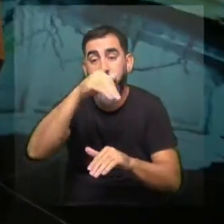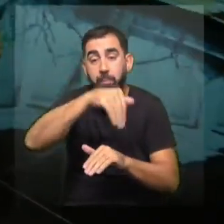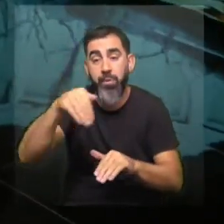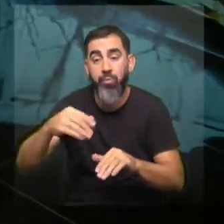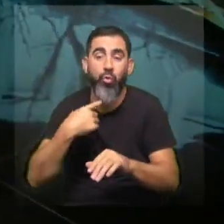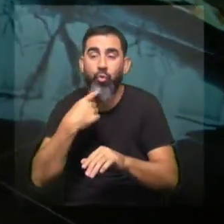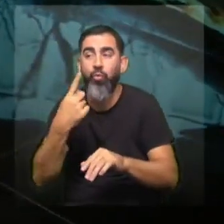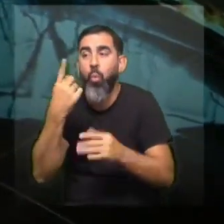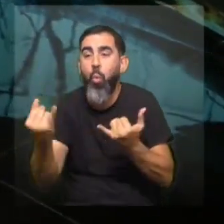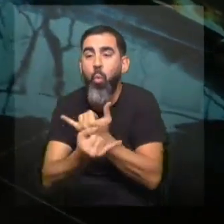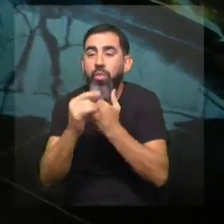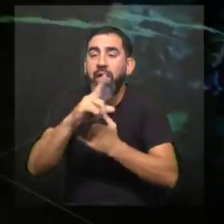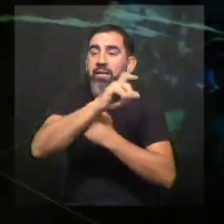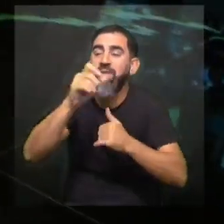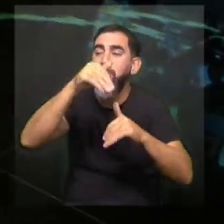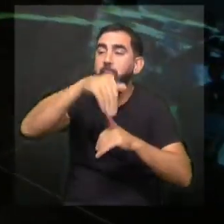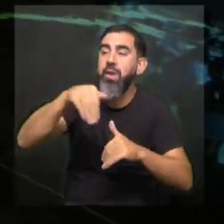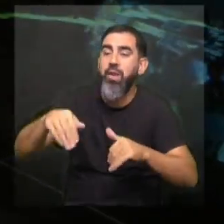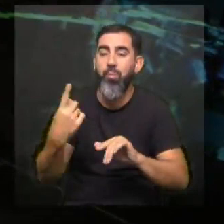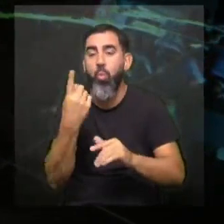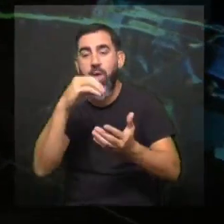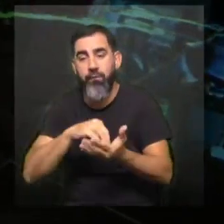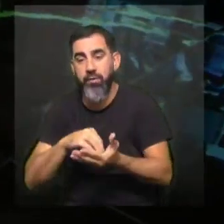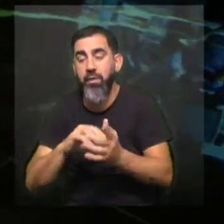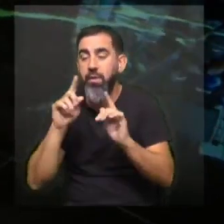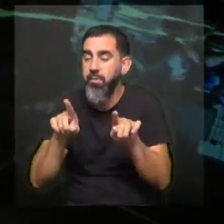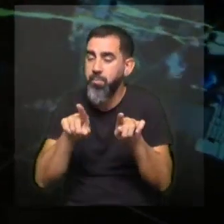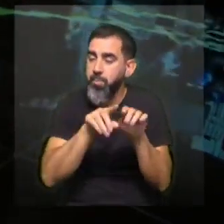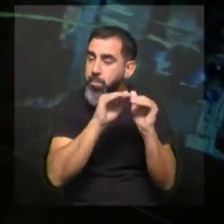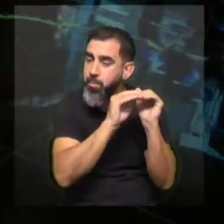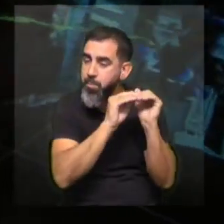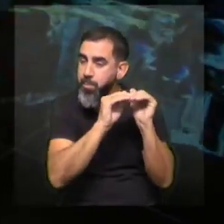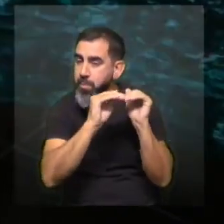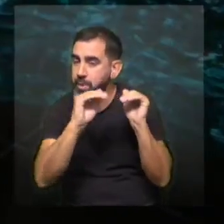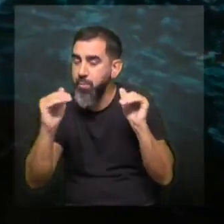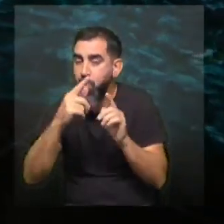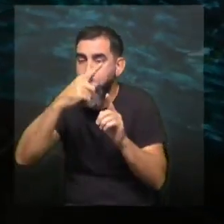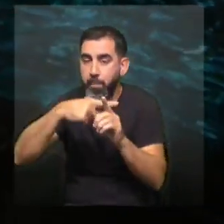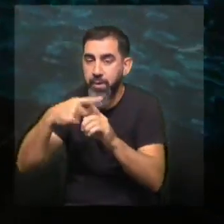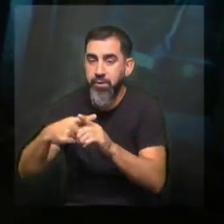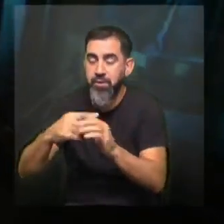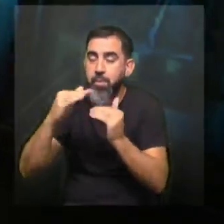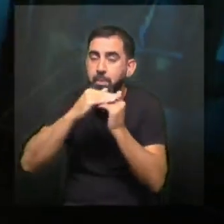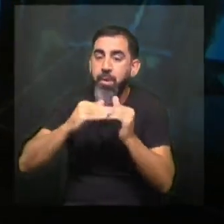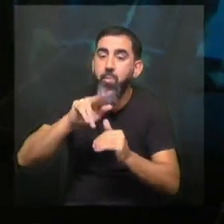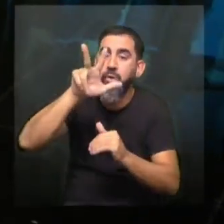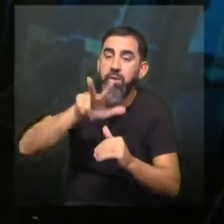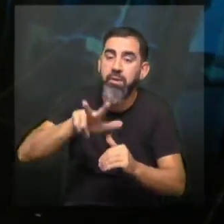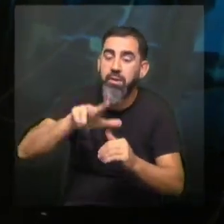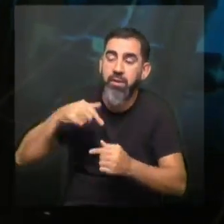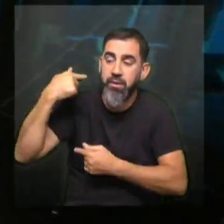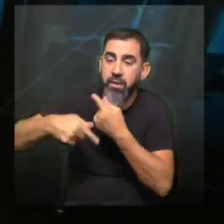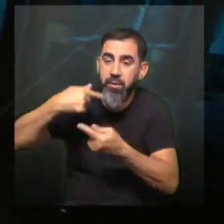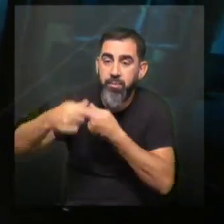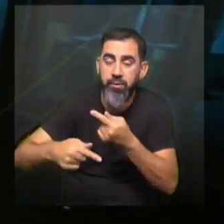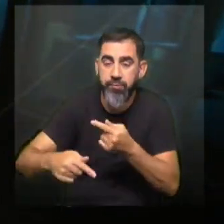no nos sirve que en un día caigan 100 milímetros en un evento, sino que tiene que ser parejo durante todo el mes y por lo menos 3 meses consecutivos. O sea,